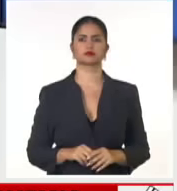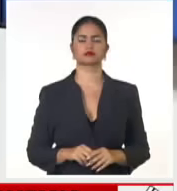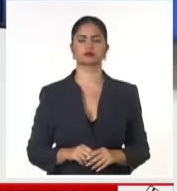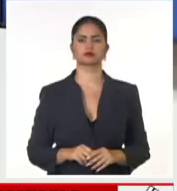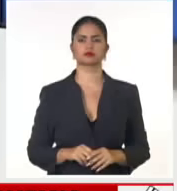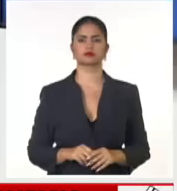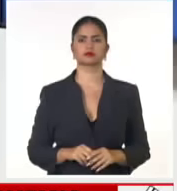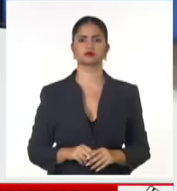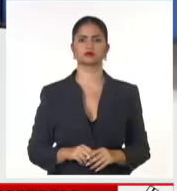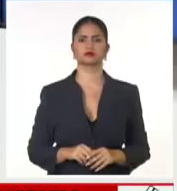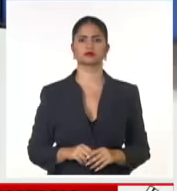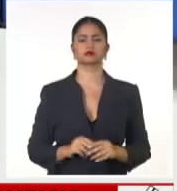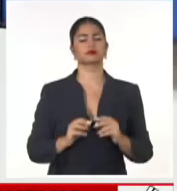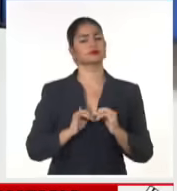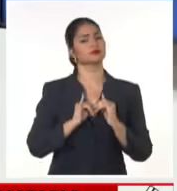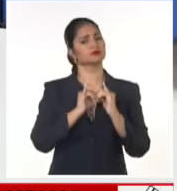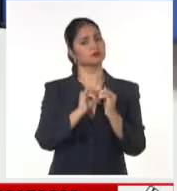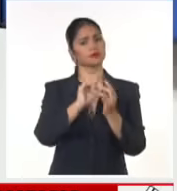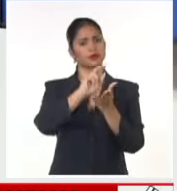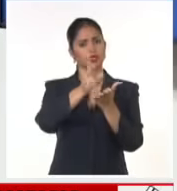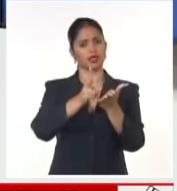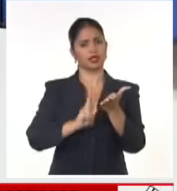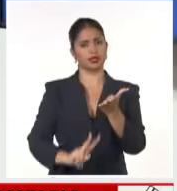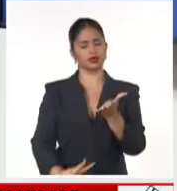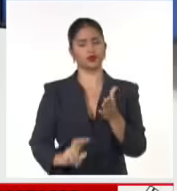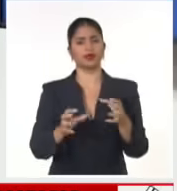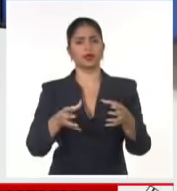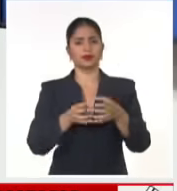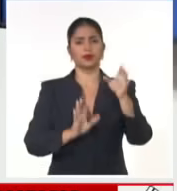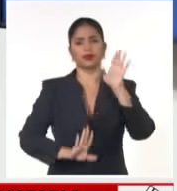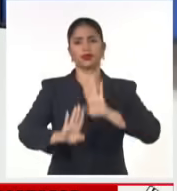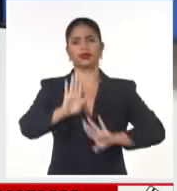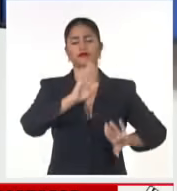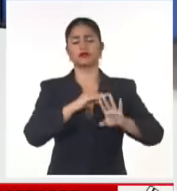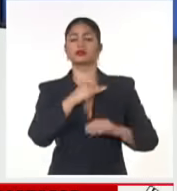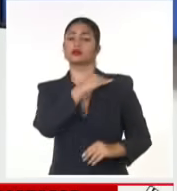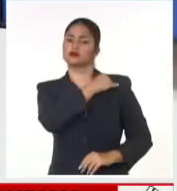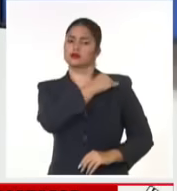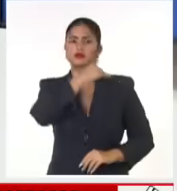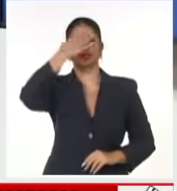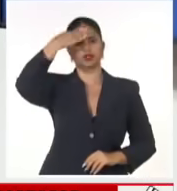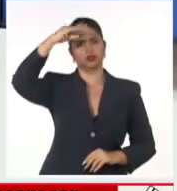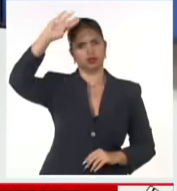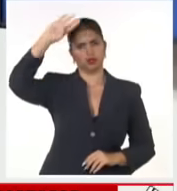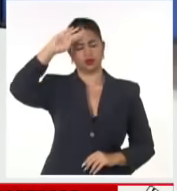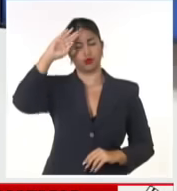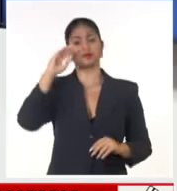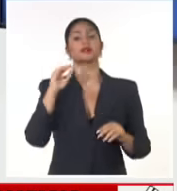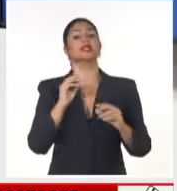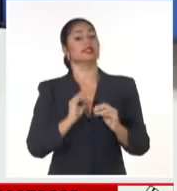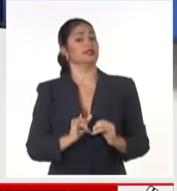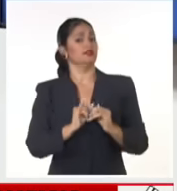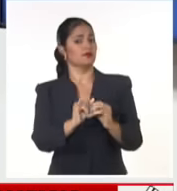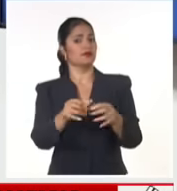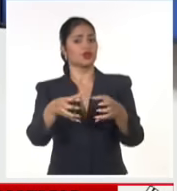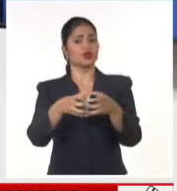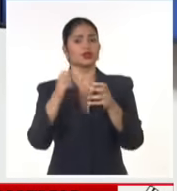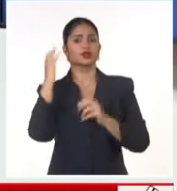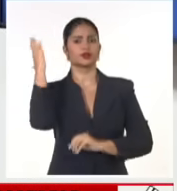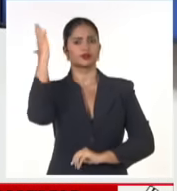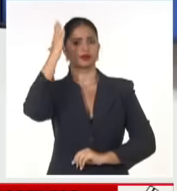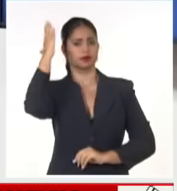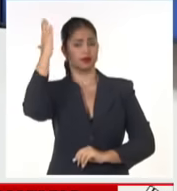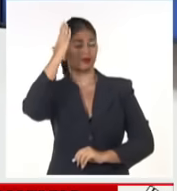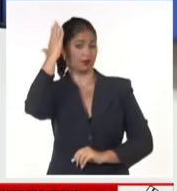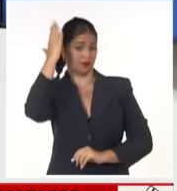continuación damos lectura a una nota del Estado Mayor Nacional de la Defensa Civil. De acuerdo con la información del Centro de Pronósticos del Instituto de